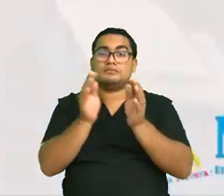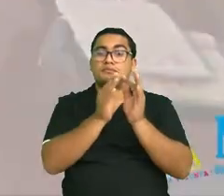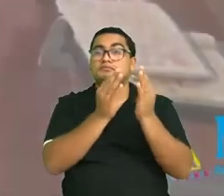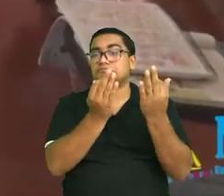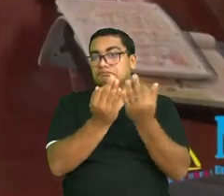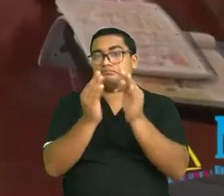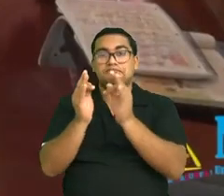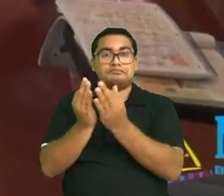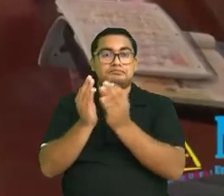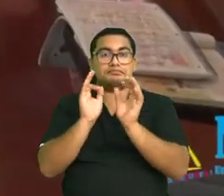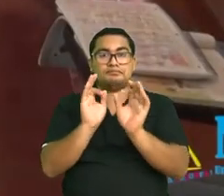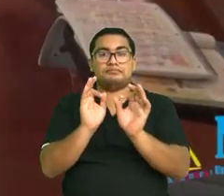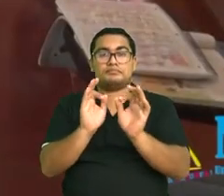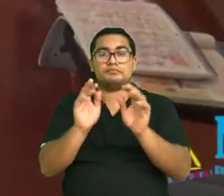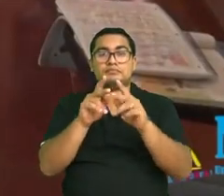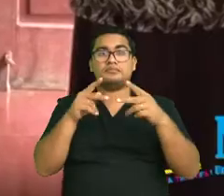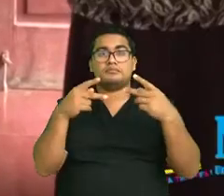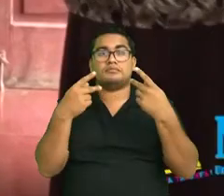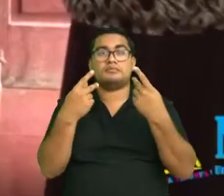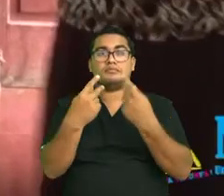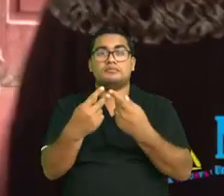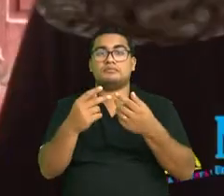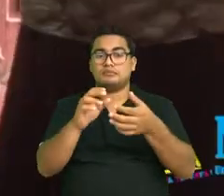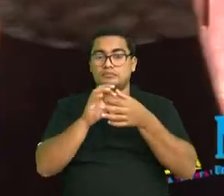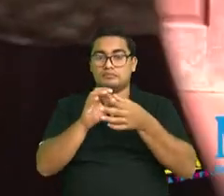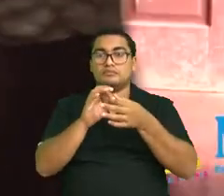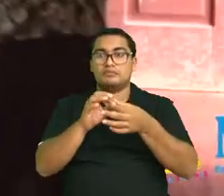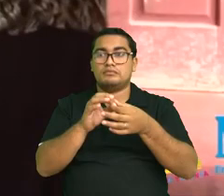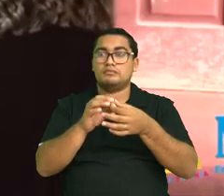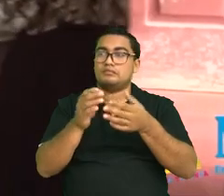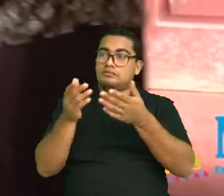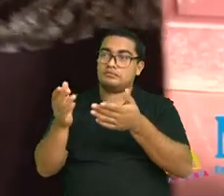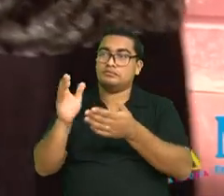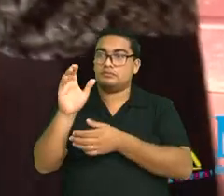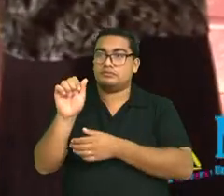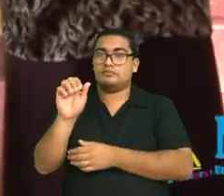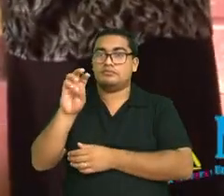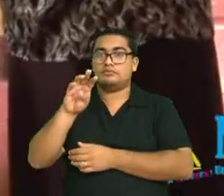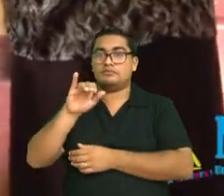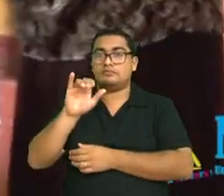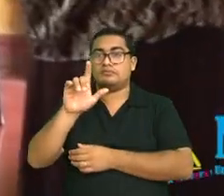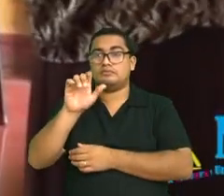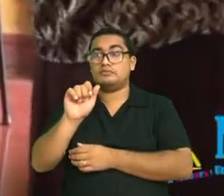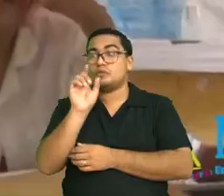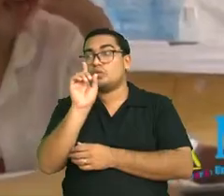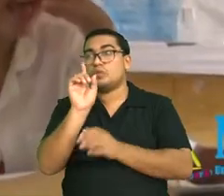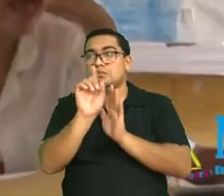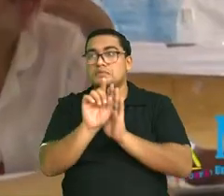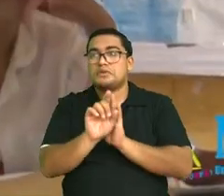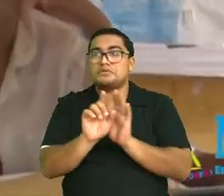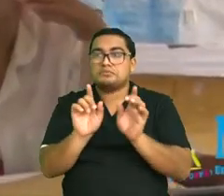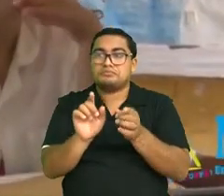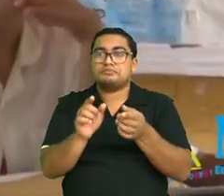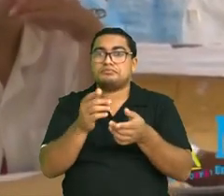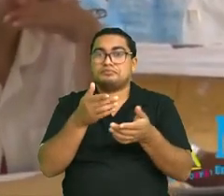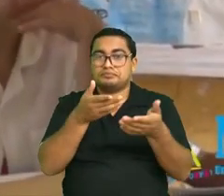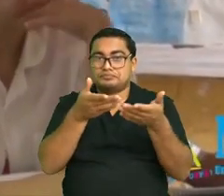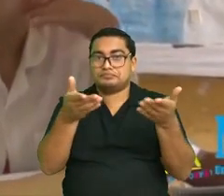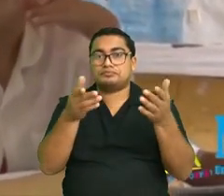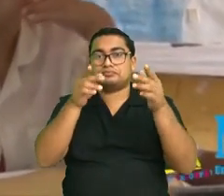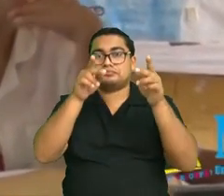familias, ¿verdad? Nuestro pueblo ahí presente. Nuestro pueblo. Compañera Camila, pues también un minuto, ¿no?, si quisiera compartir un mensaje con nuestra